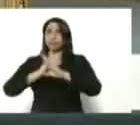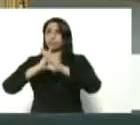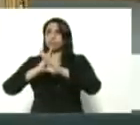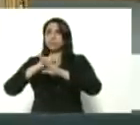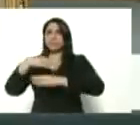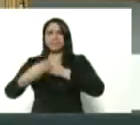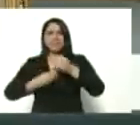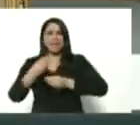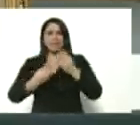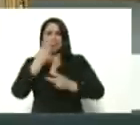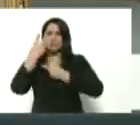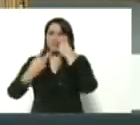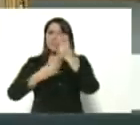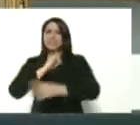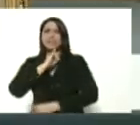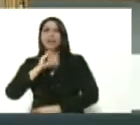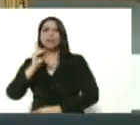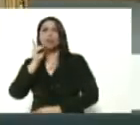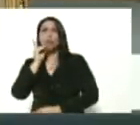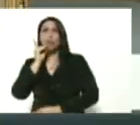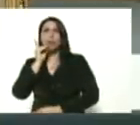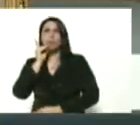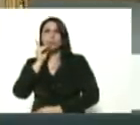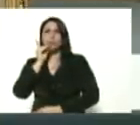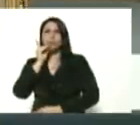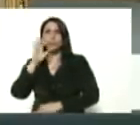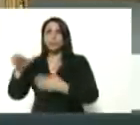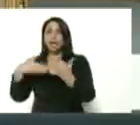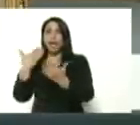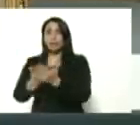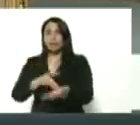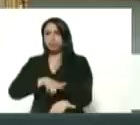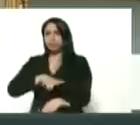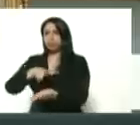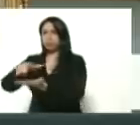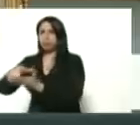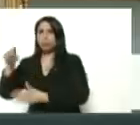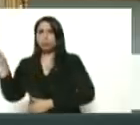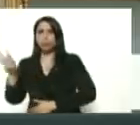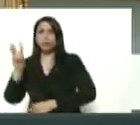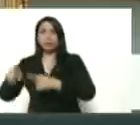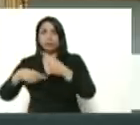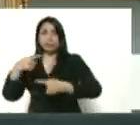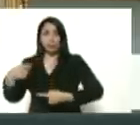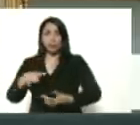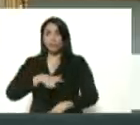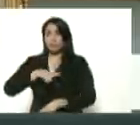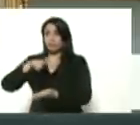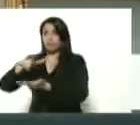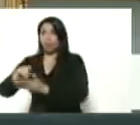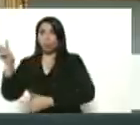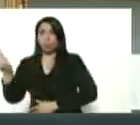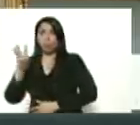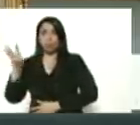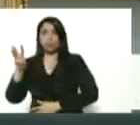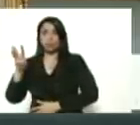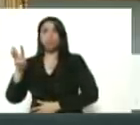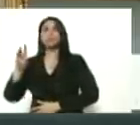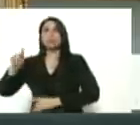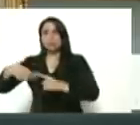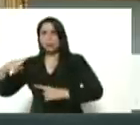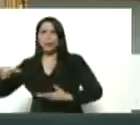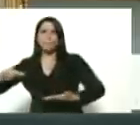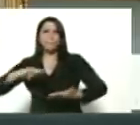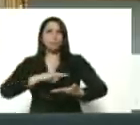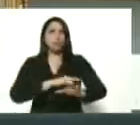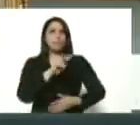produce la visita de Iván Duque a Washington y luego de la visita de Iván Duque, su llegada a Bogotá en